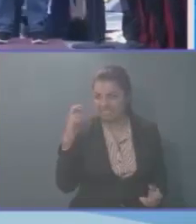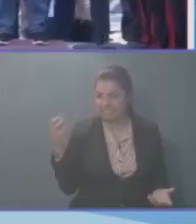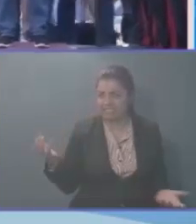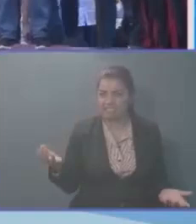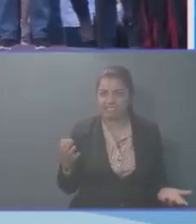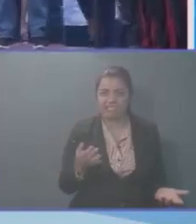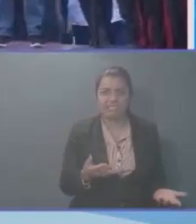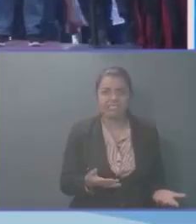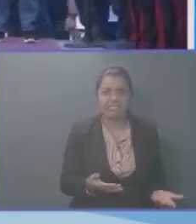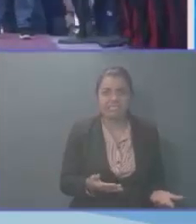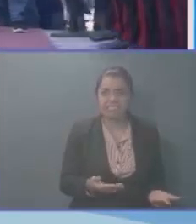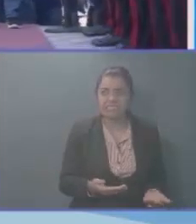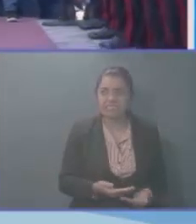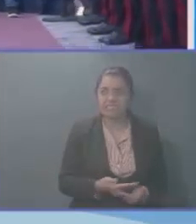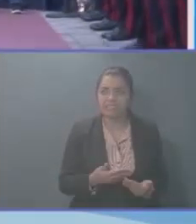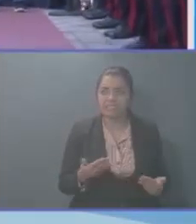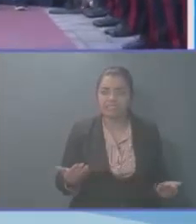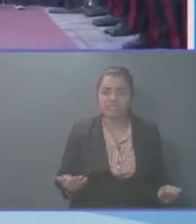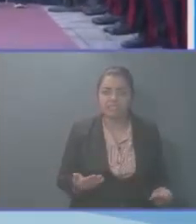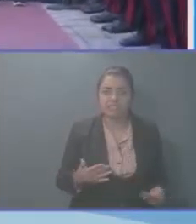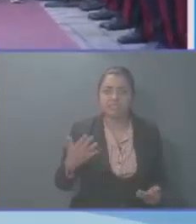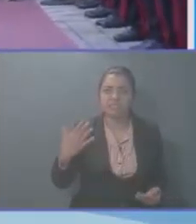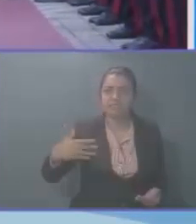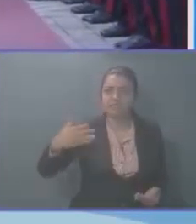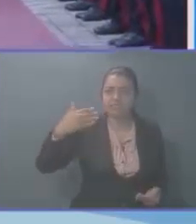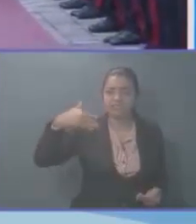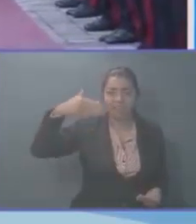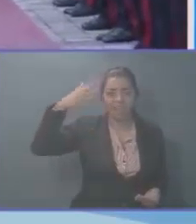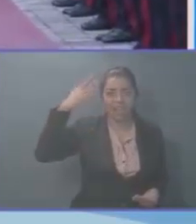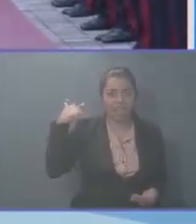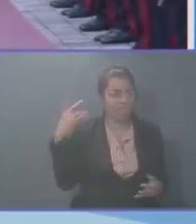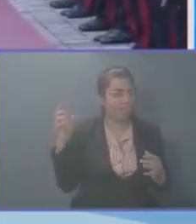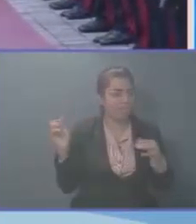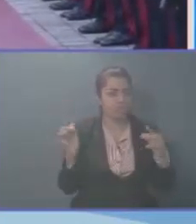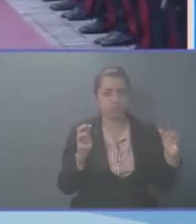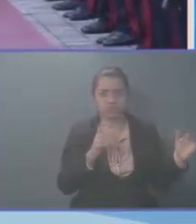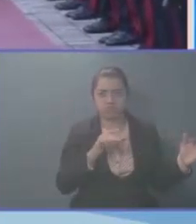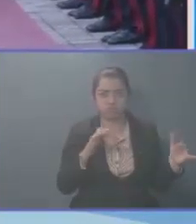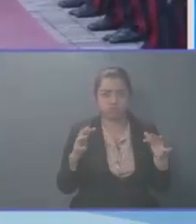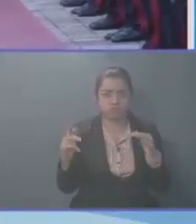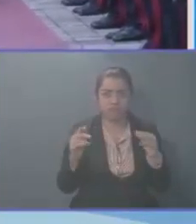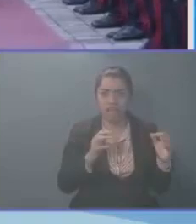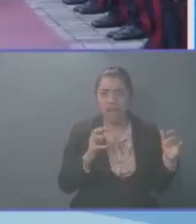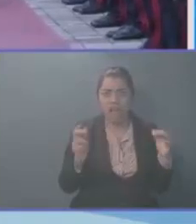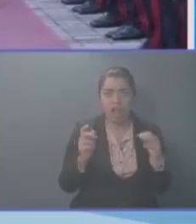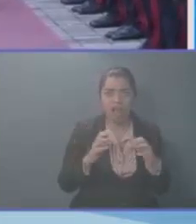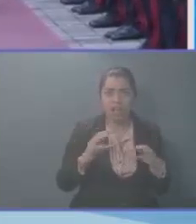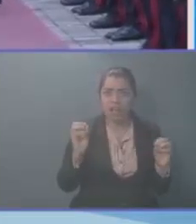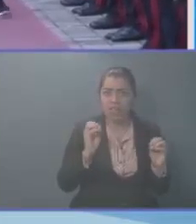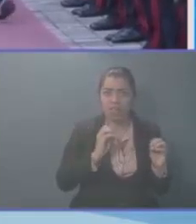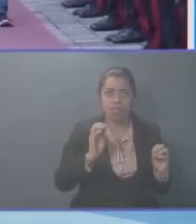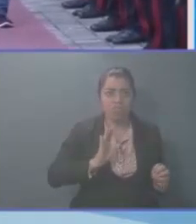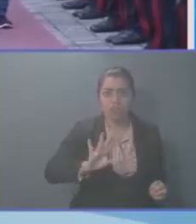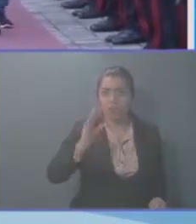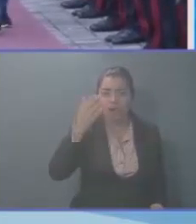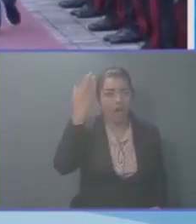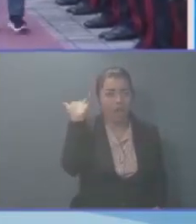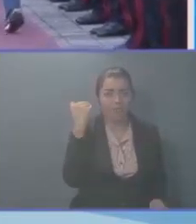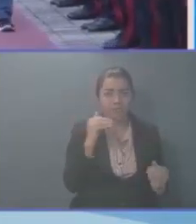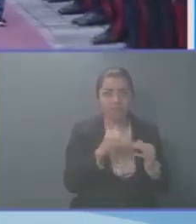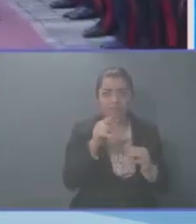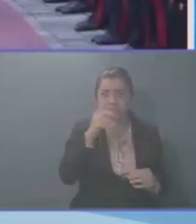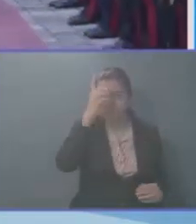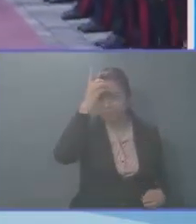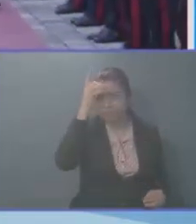que ni siquiera, como se dijo acá, en los tiempos del conflicto armado presenciamos un hecho como el día domingo. Y ahora